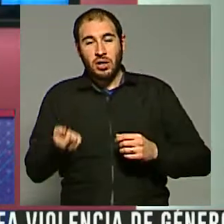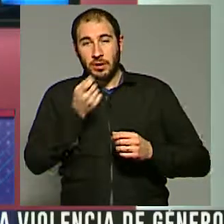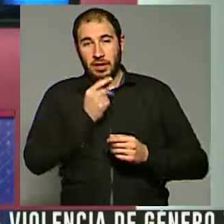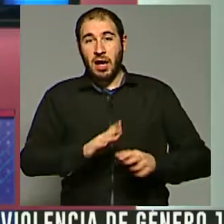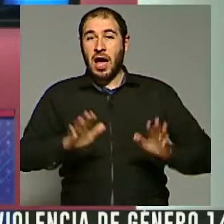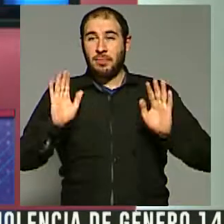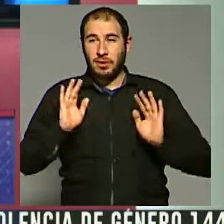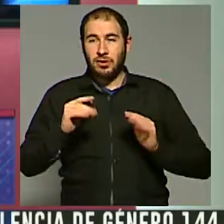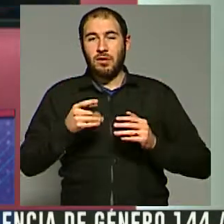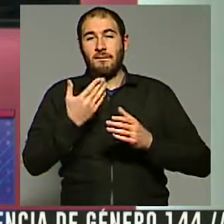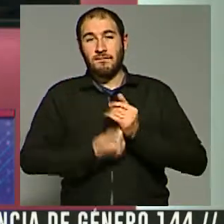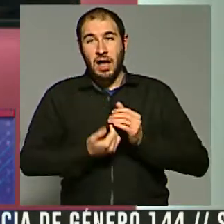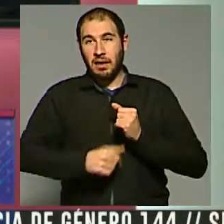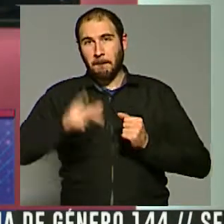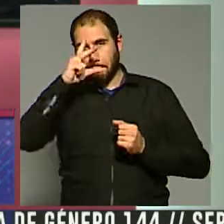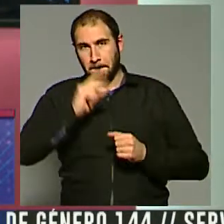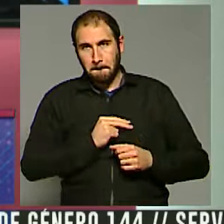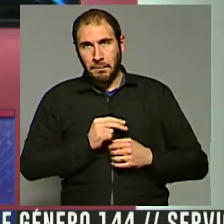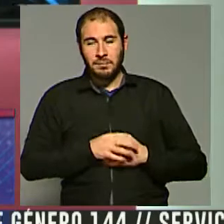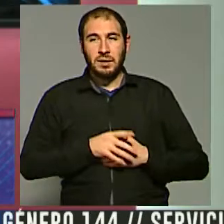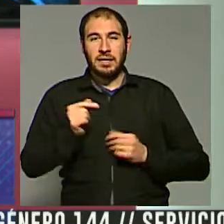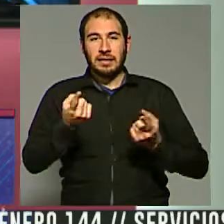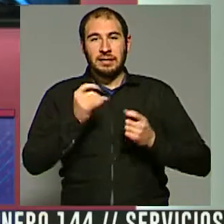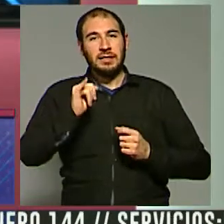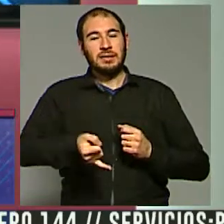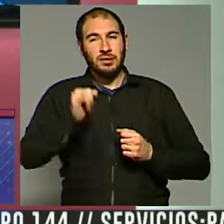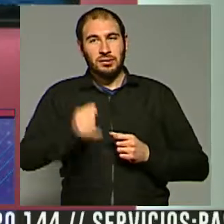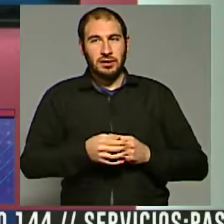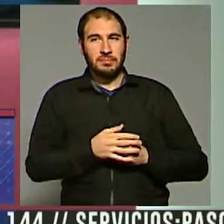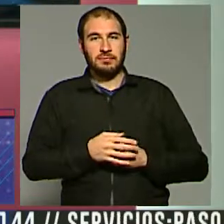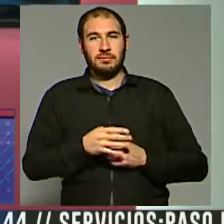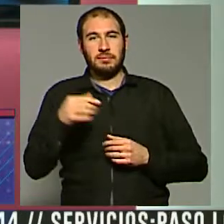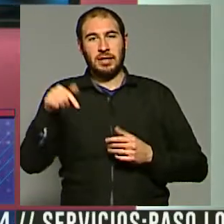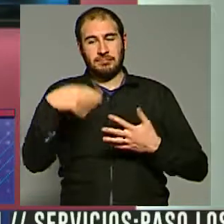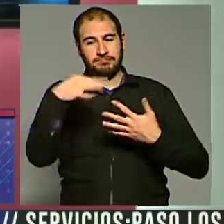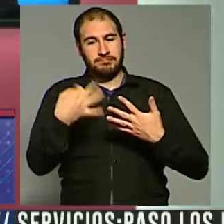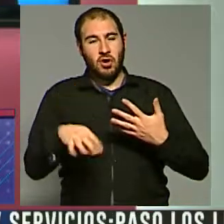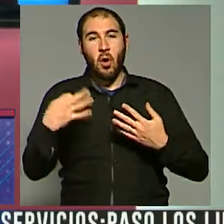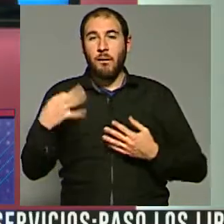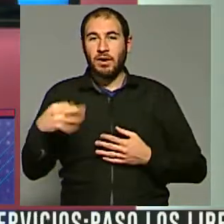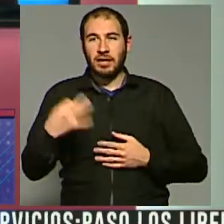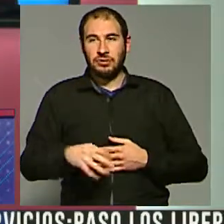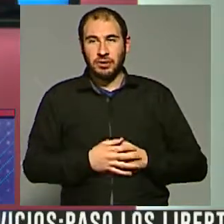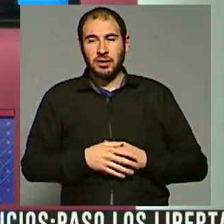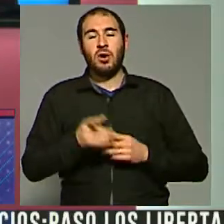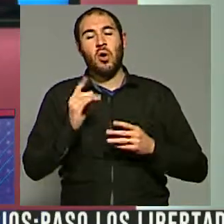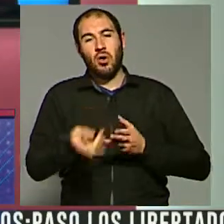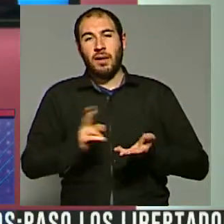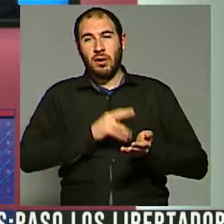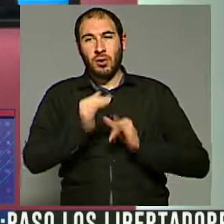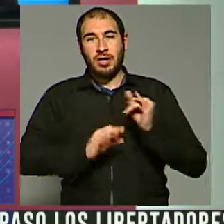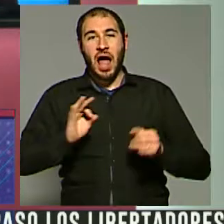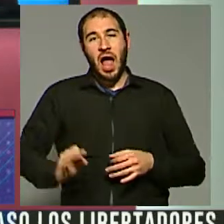mejor tenemos un desperfecto, no nos damos cuenta y es necesario y esencial realizar esta revisión obligatoria, que lo vuelvo a repetir,